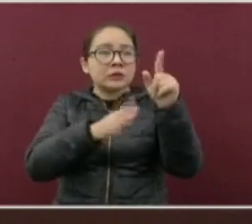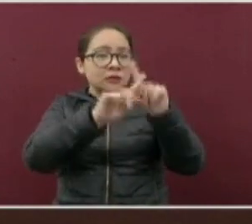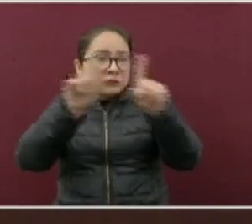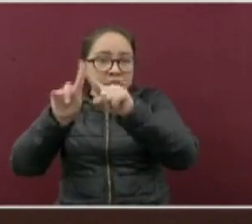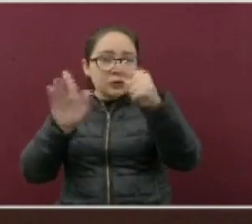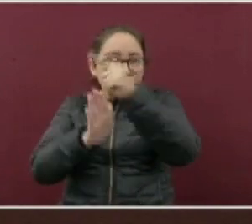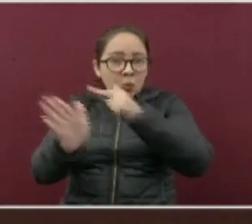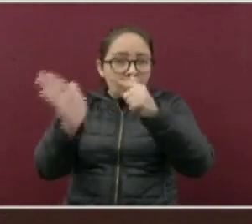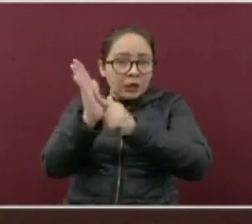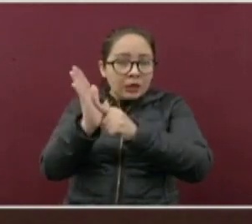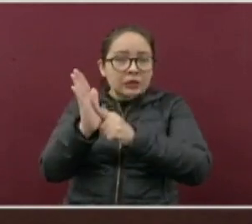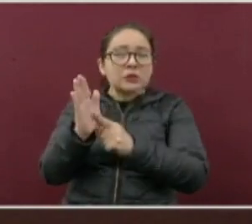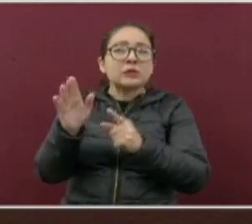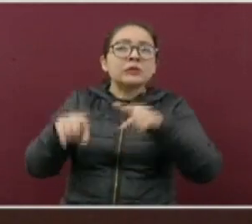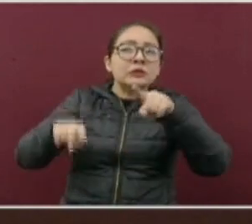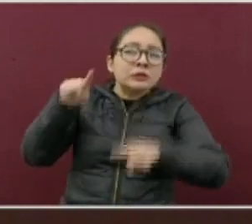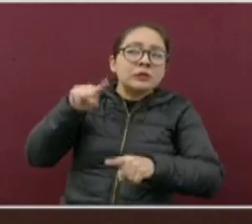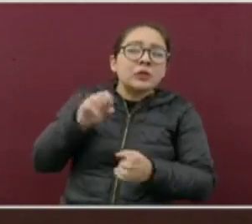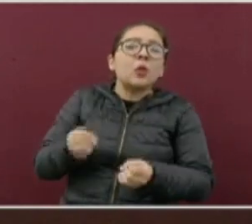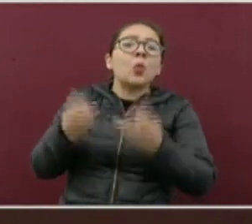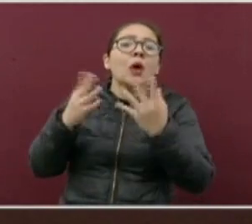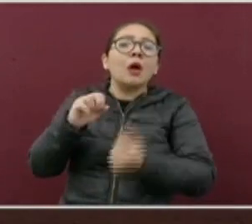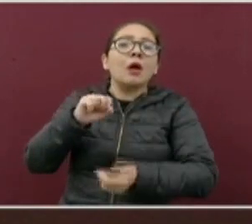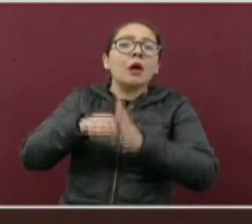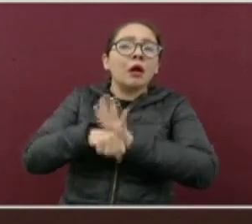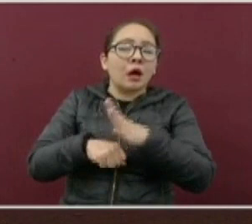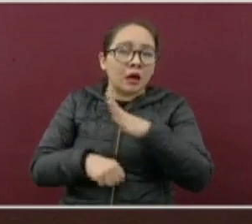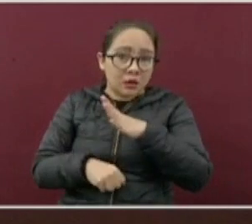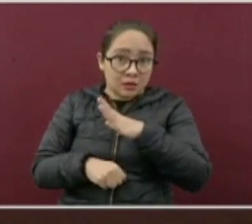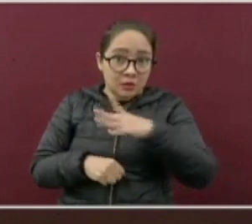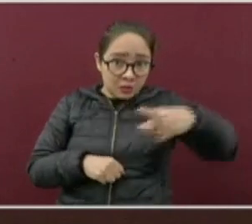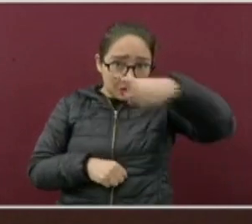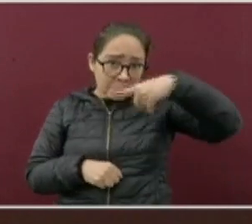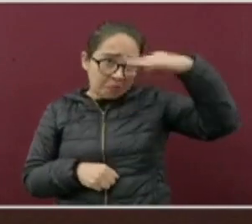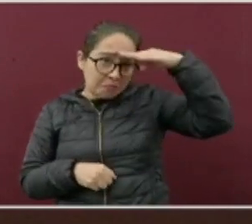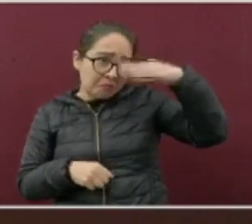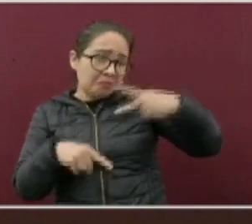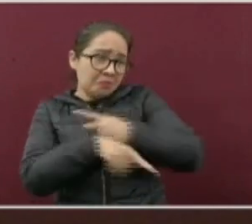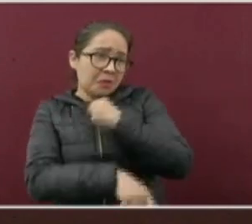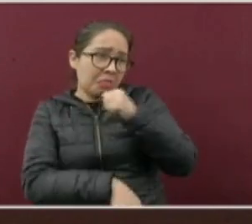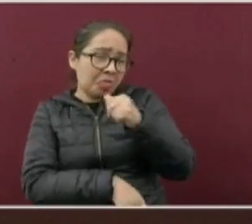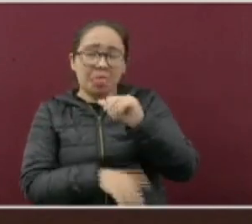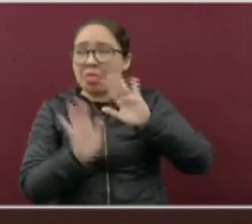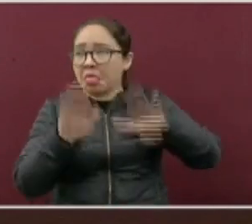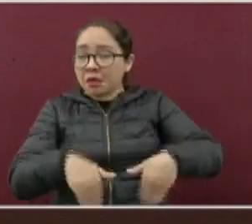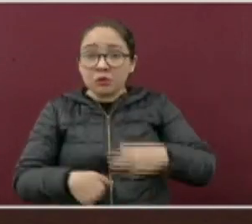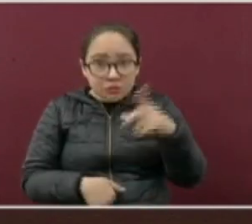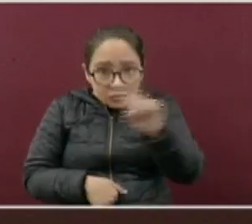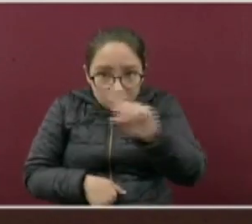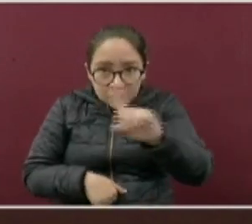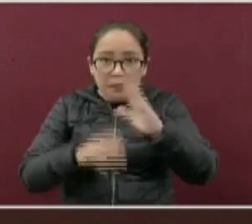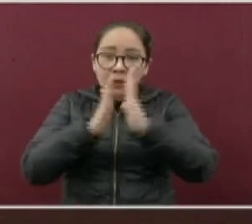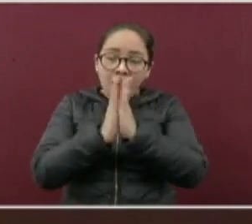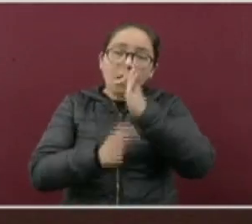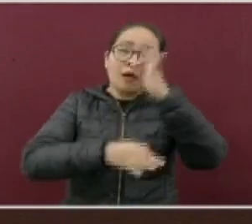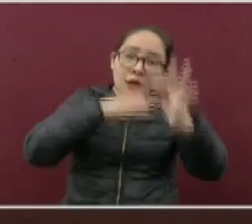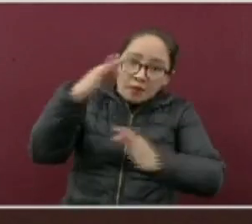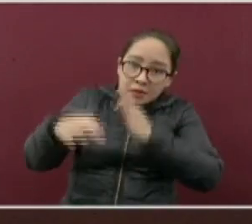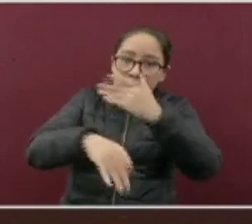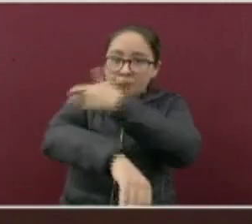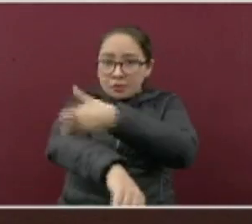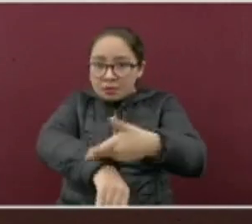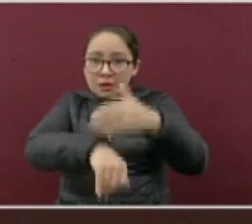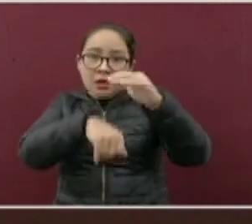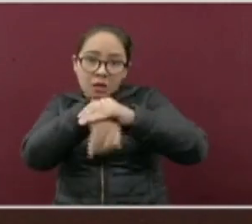su actividad de transmisión por SARS-CoV-2. No lo tomen a la ligera. Difúndanlo entre sus familiares, amigos